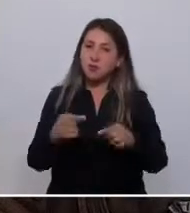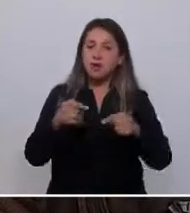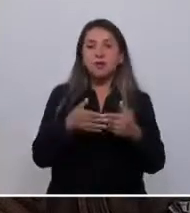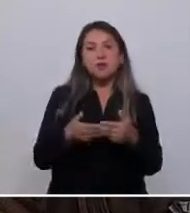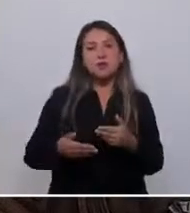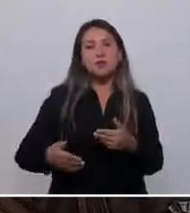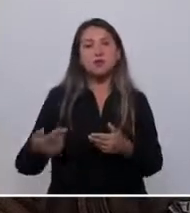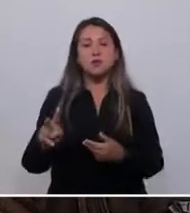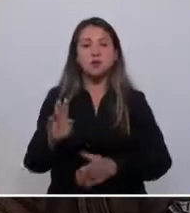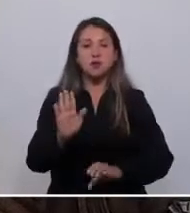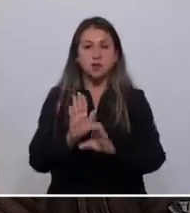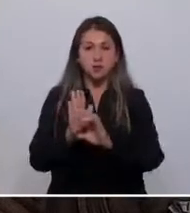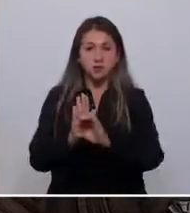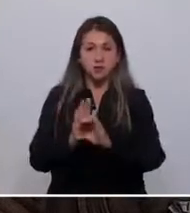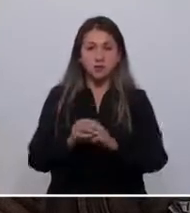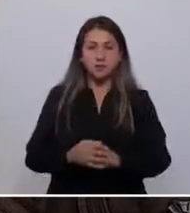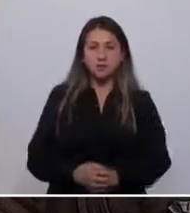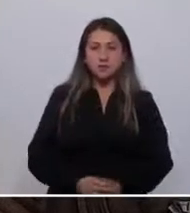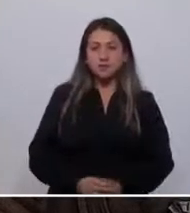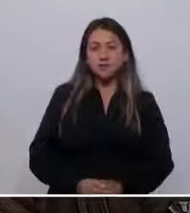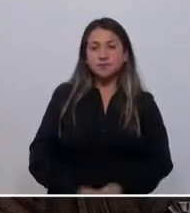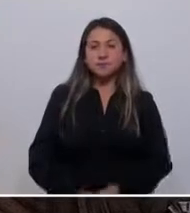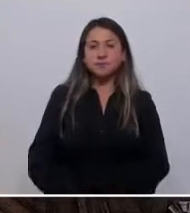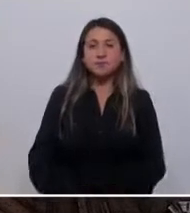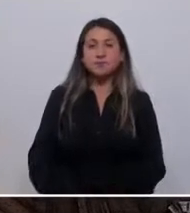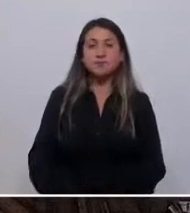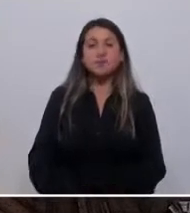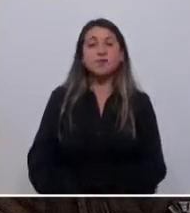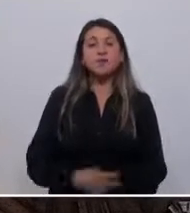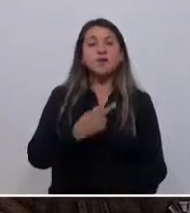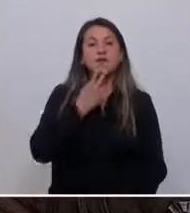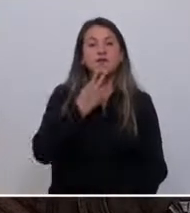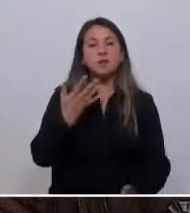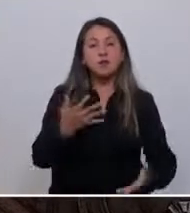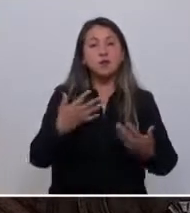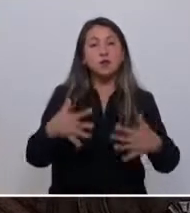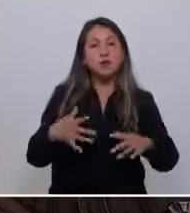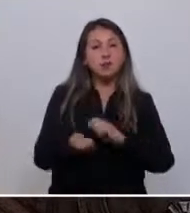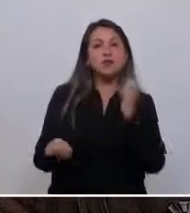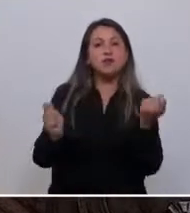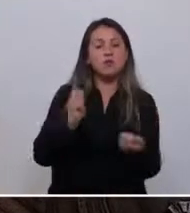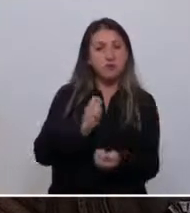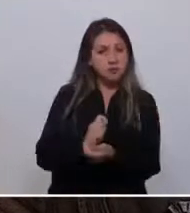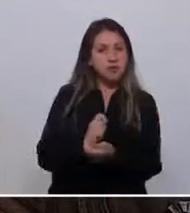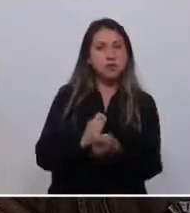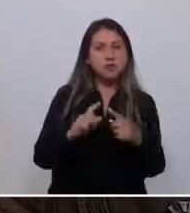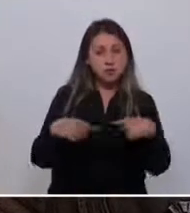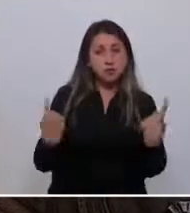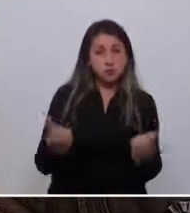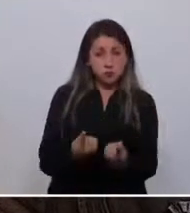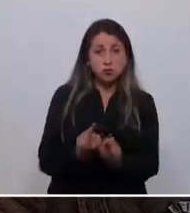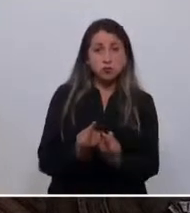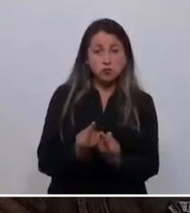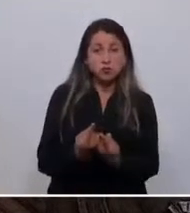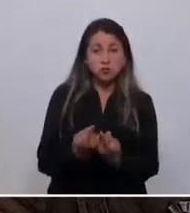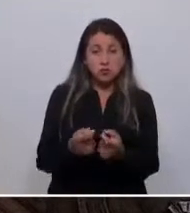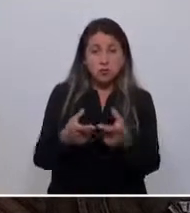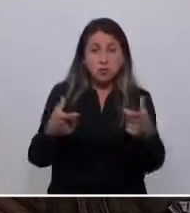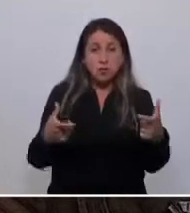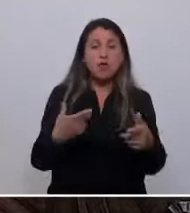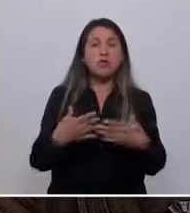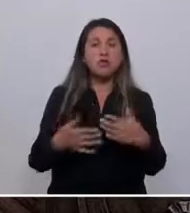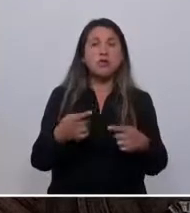proceso constituyente. Estamos viviendo una transformación de cada uno de nosotros, nuestra